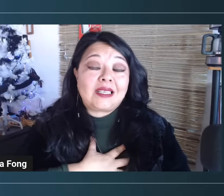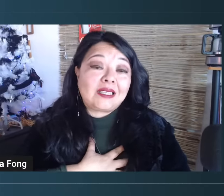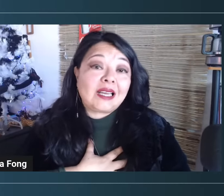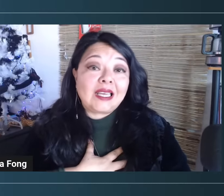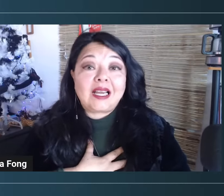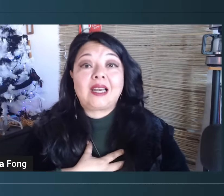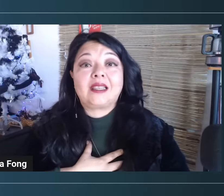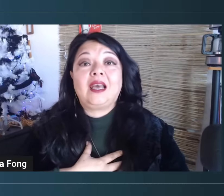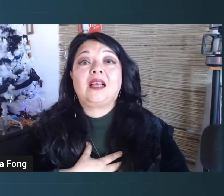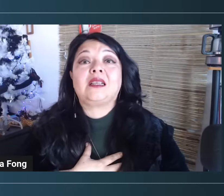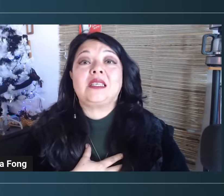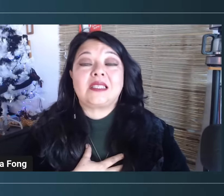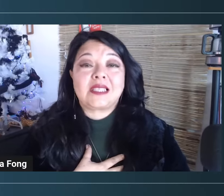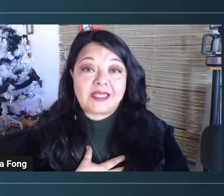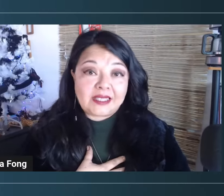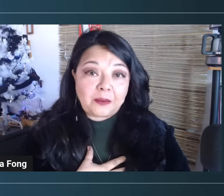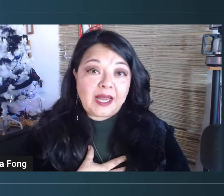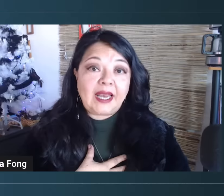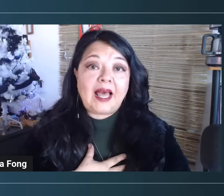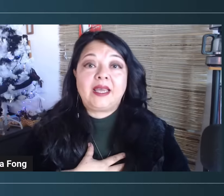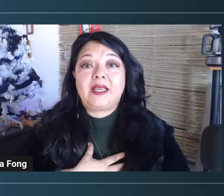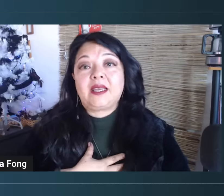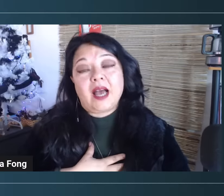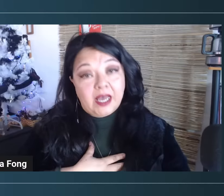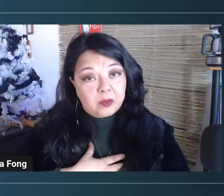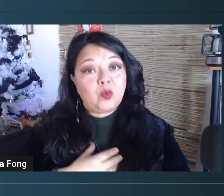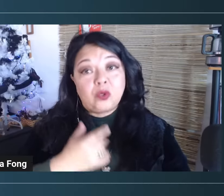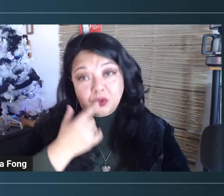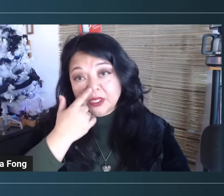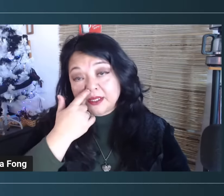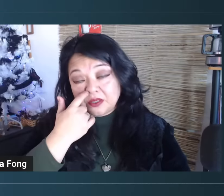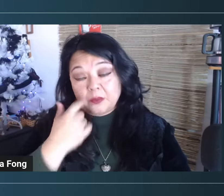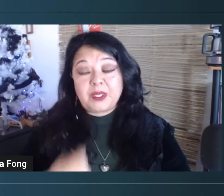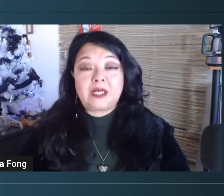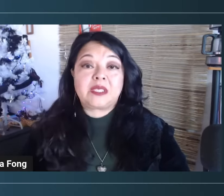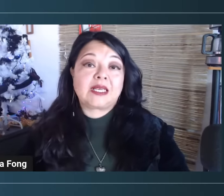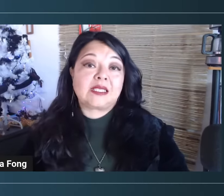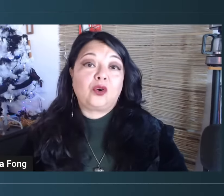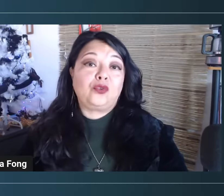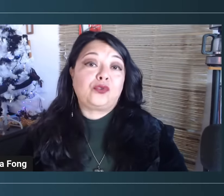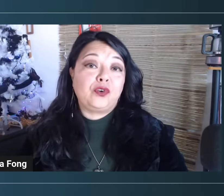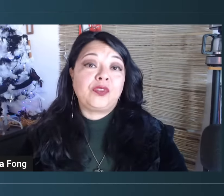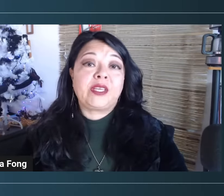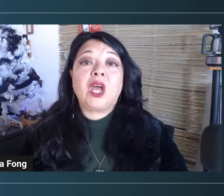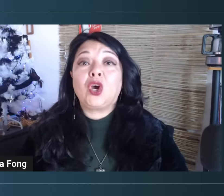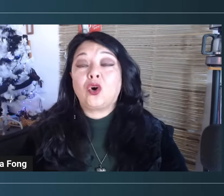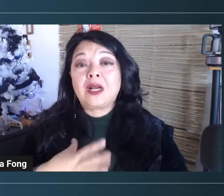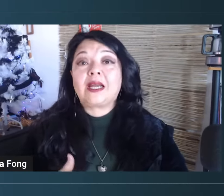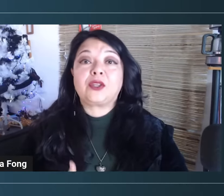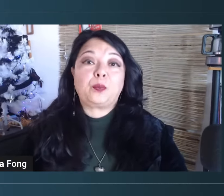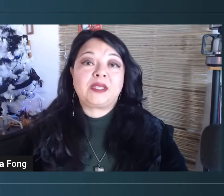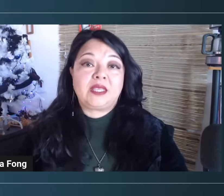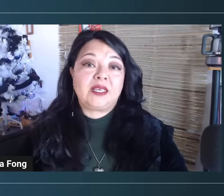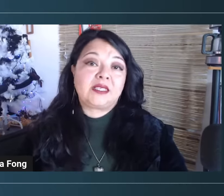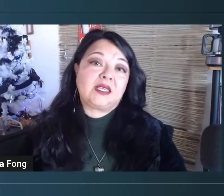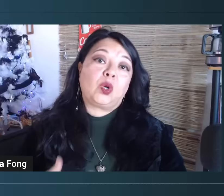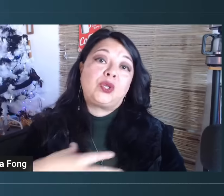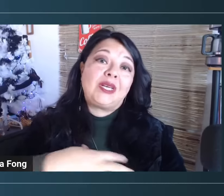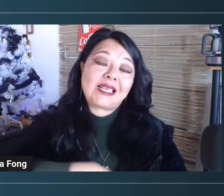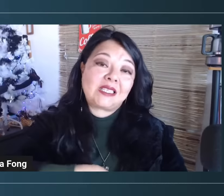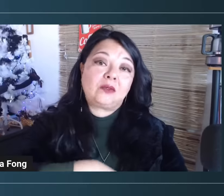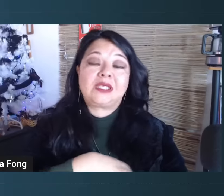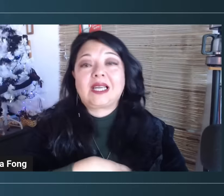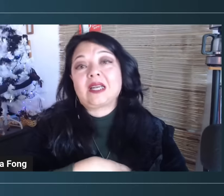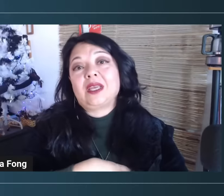se que que te da taquicardia sientes que se te va el aire hay muchos casos de epilepsia que se confunden con cardiopatías y